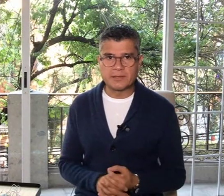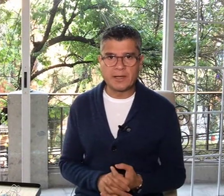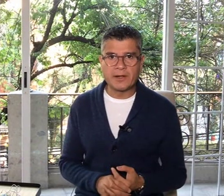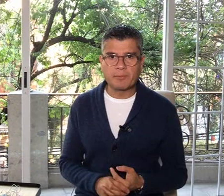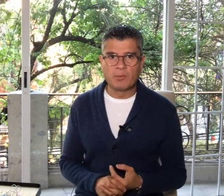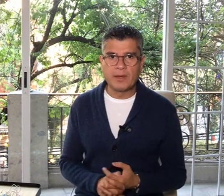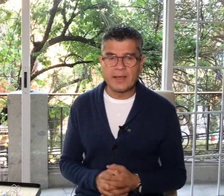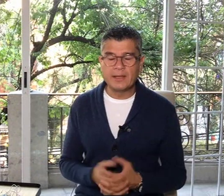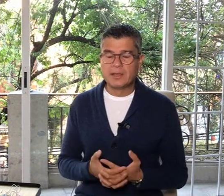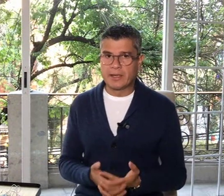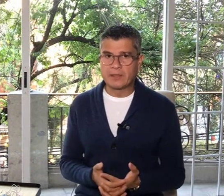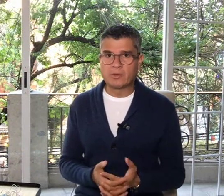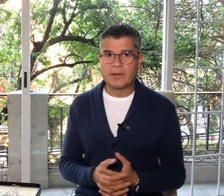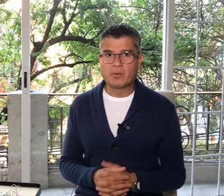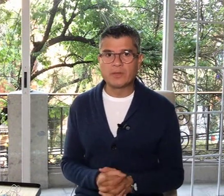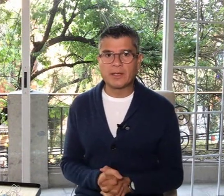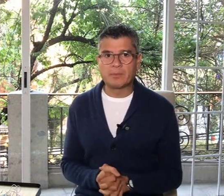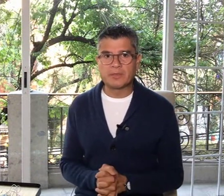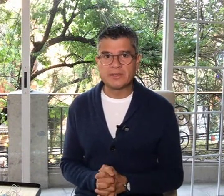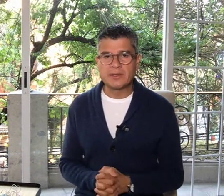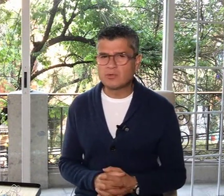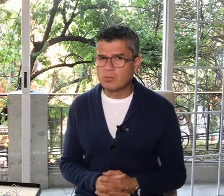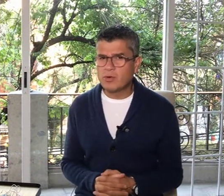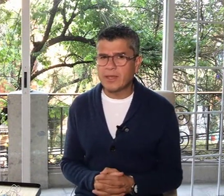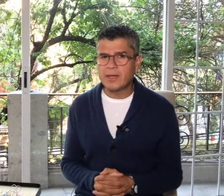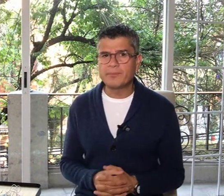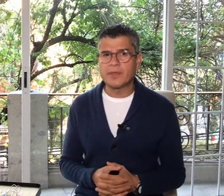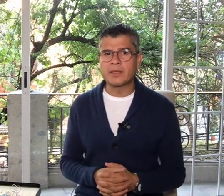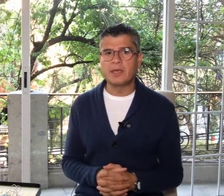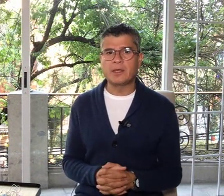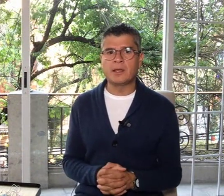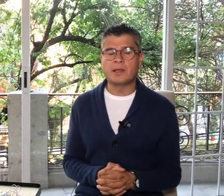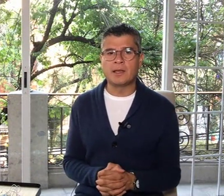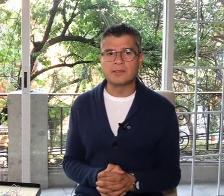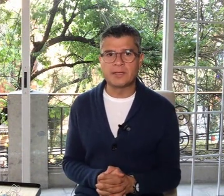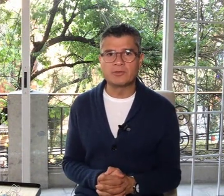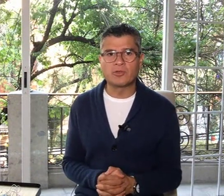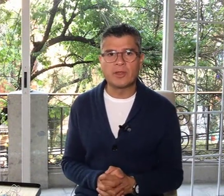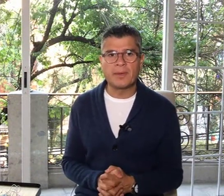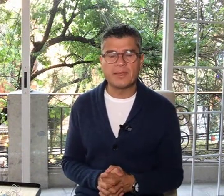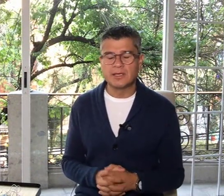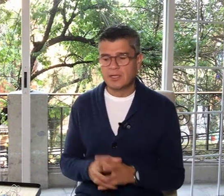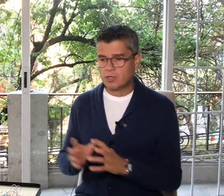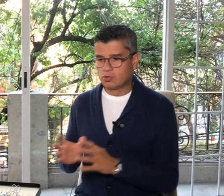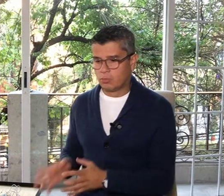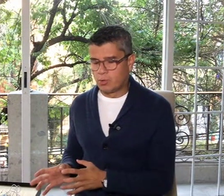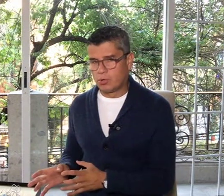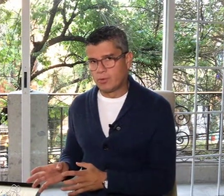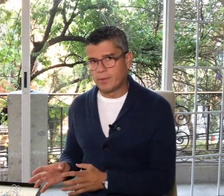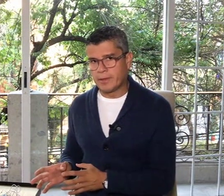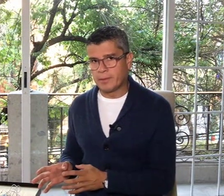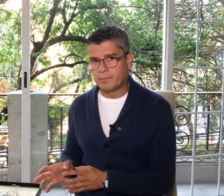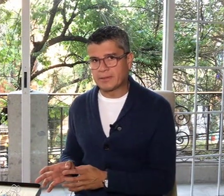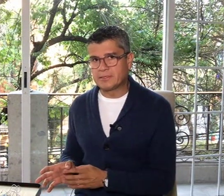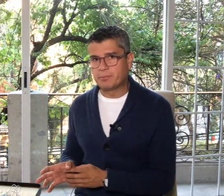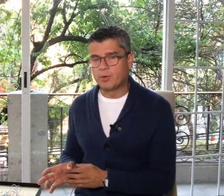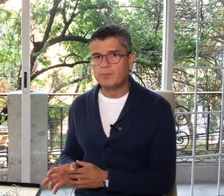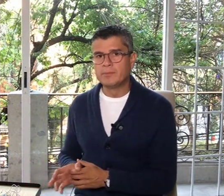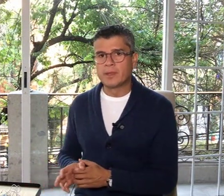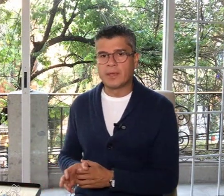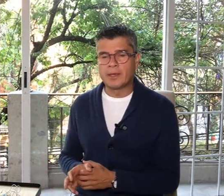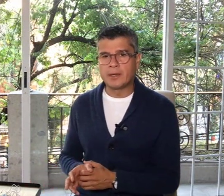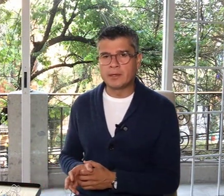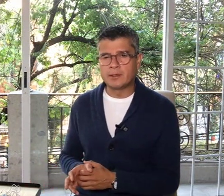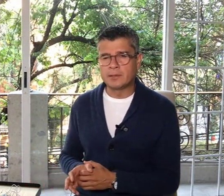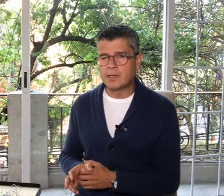Hizo el presidente de la República. Hay que tomar en cuenta que el presidente tuvo una gira aquí en el centro del país.